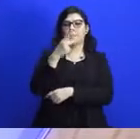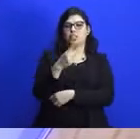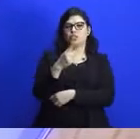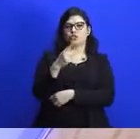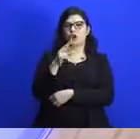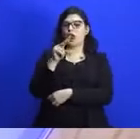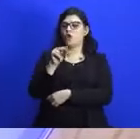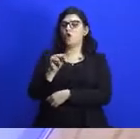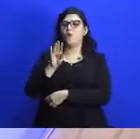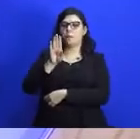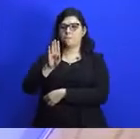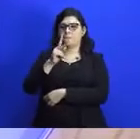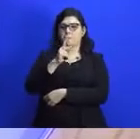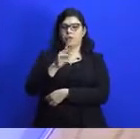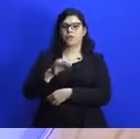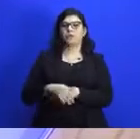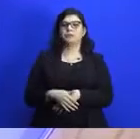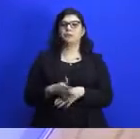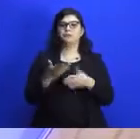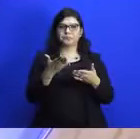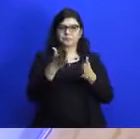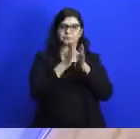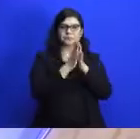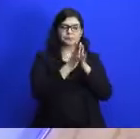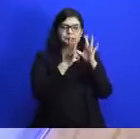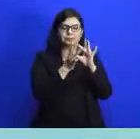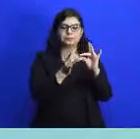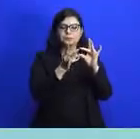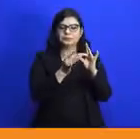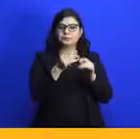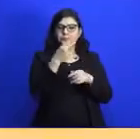Sergio, compártenos tu experiencia de trabajar dentro de Walmart.